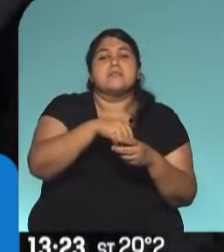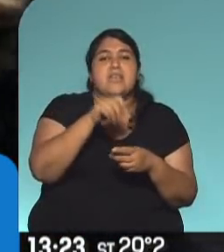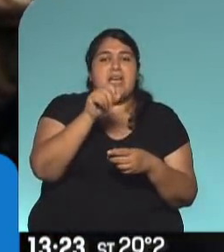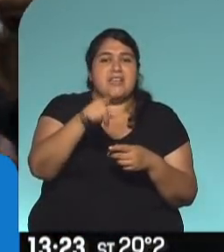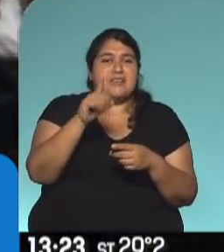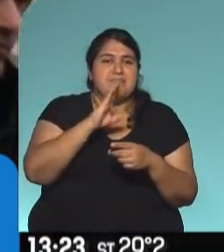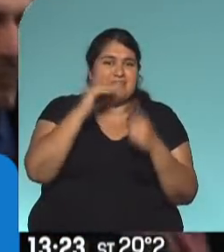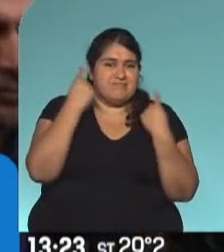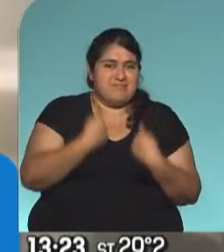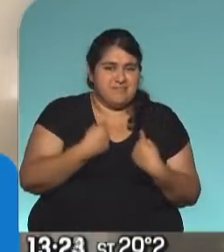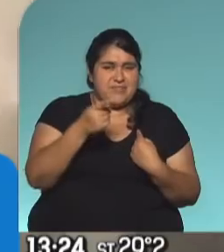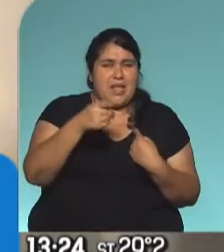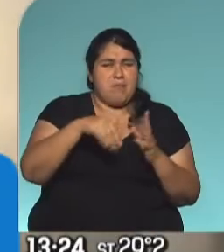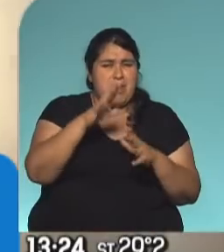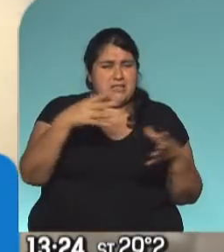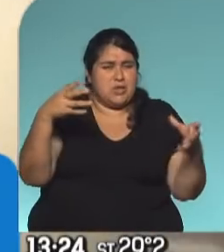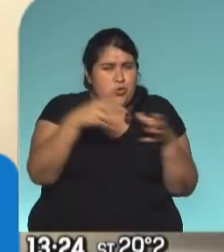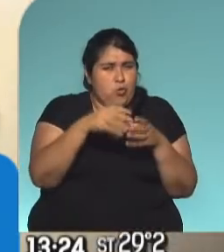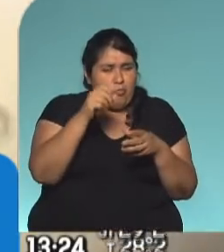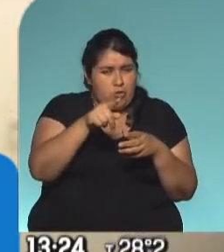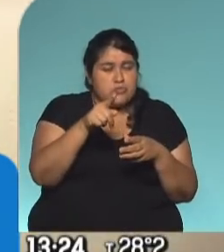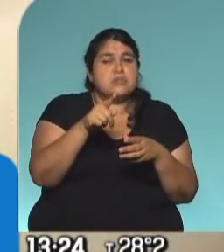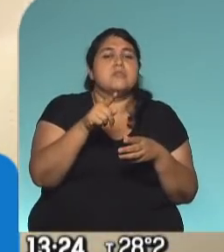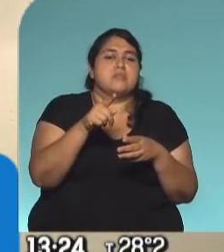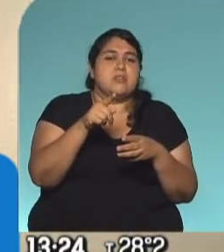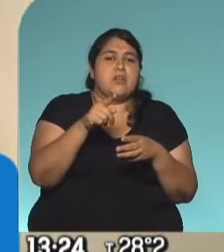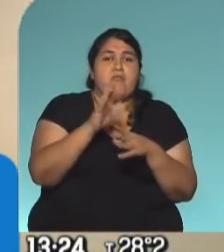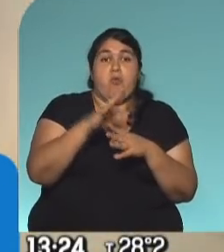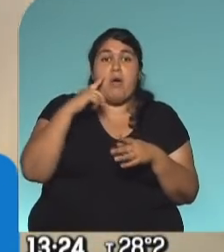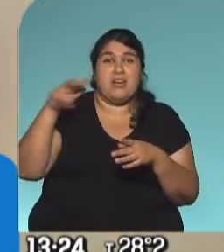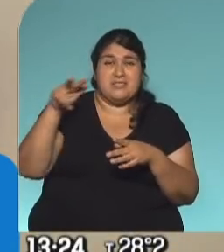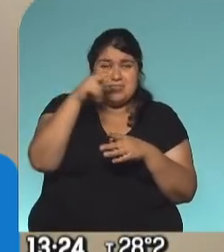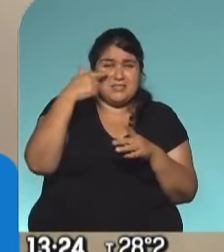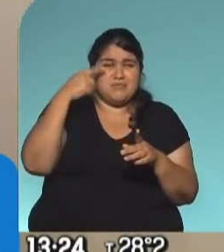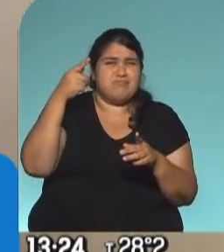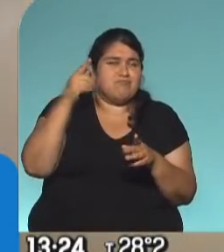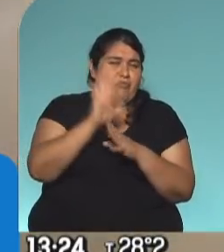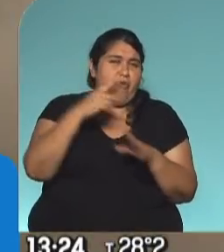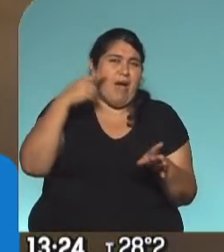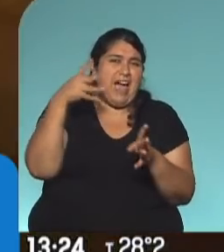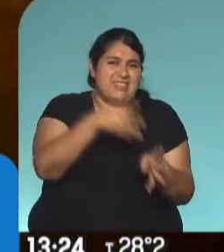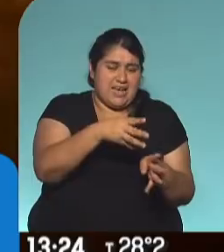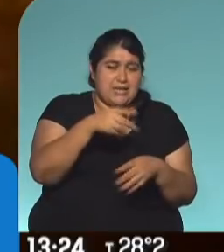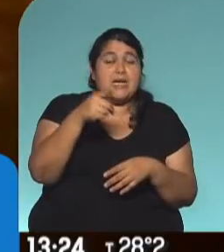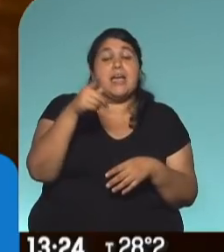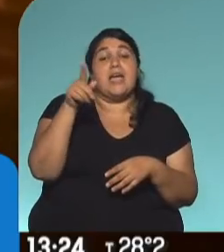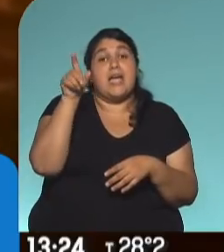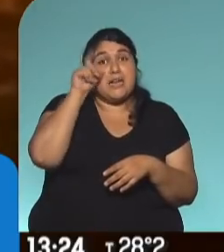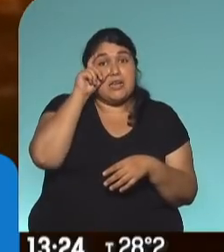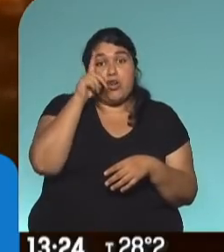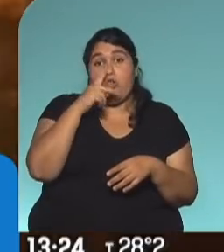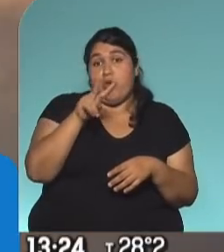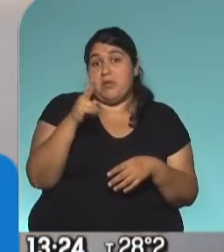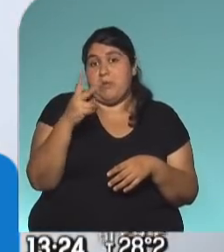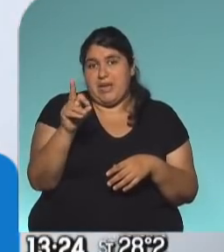comandante de los guardias revolucionarios iraníes, en un ataque aéreo ordenado por Trump en enero de 2020, fue el emergente